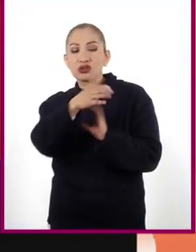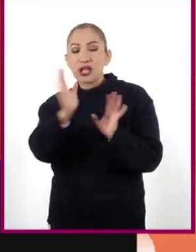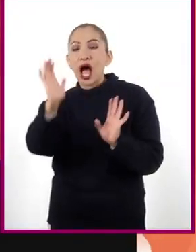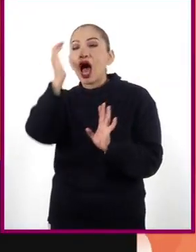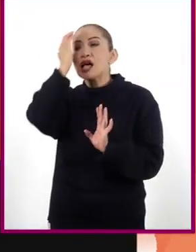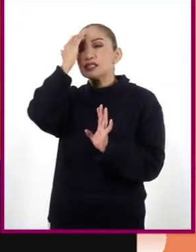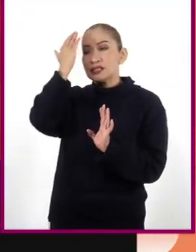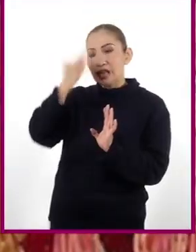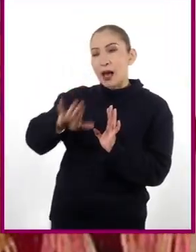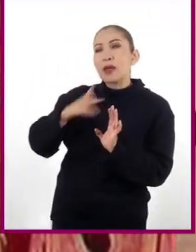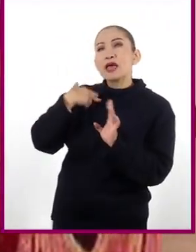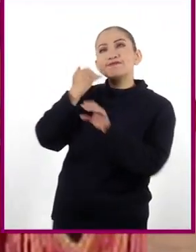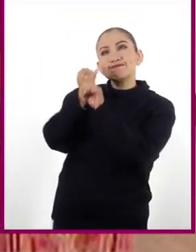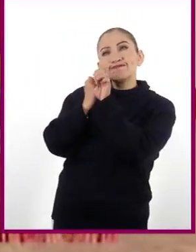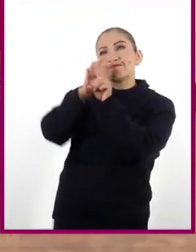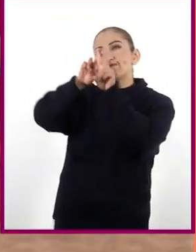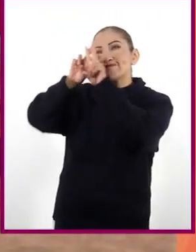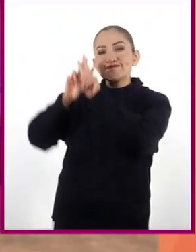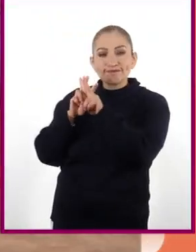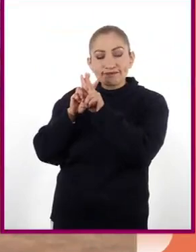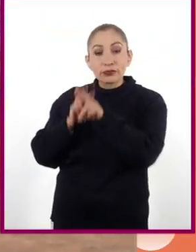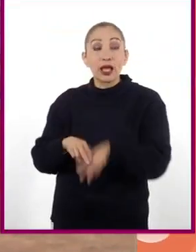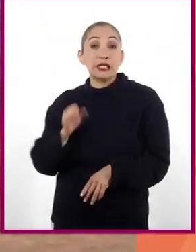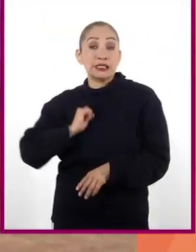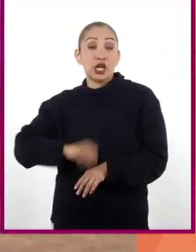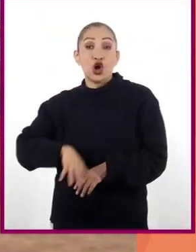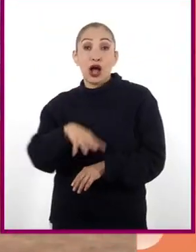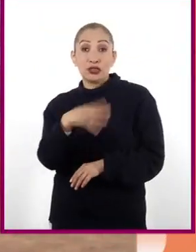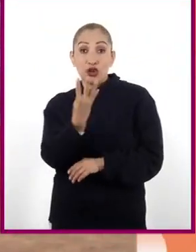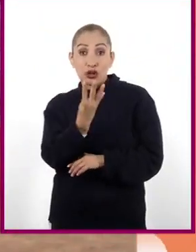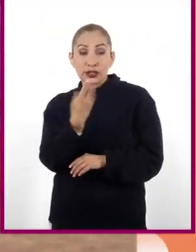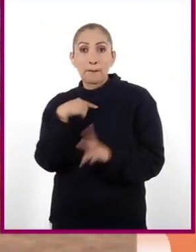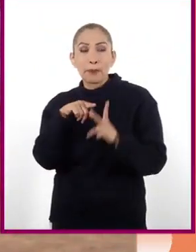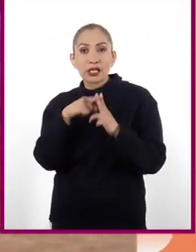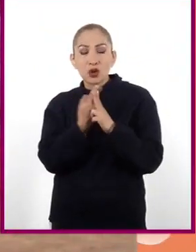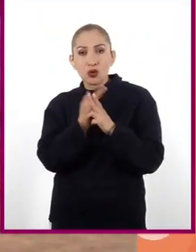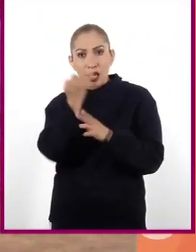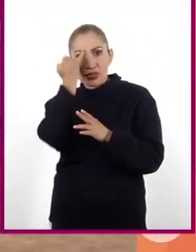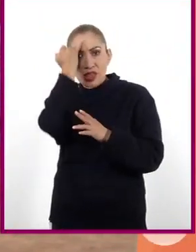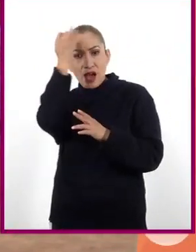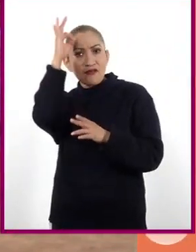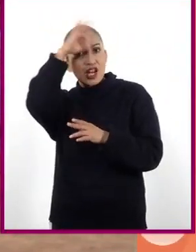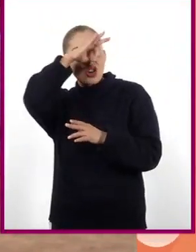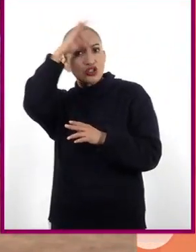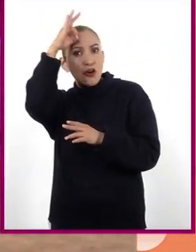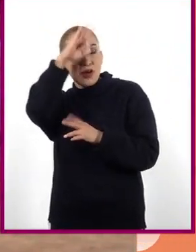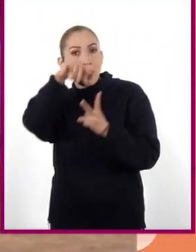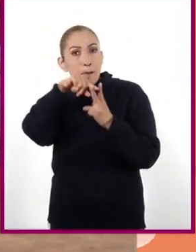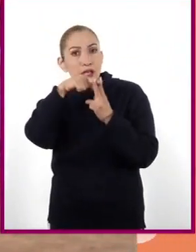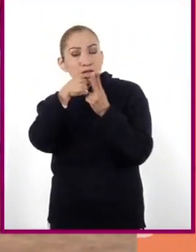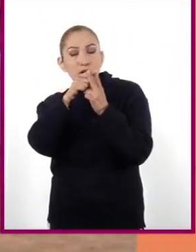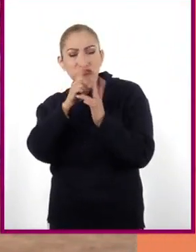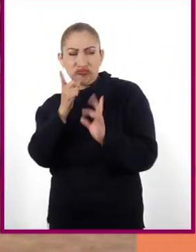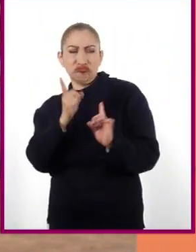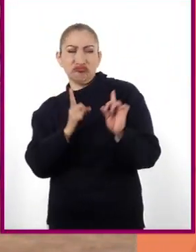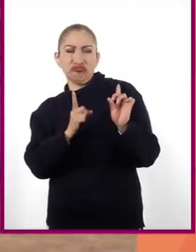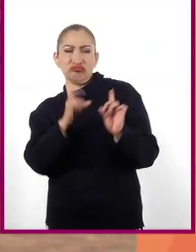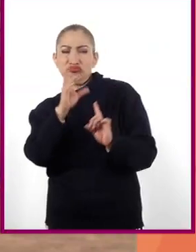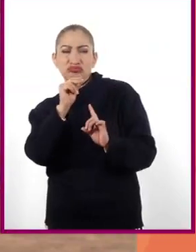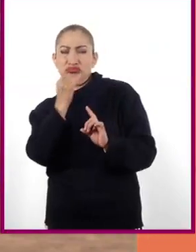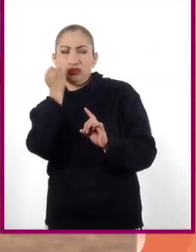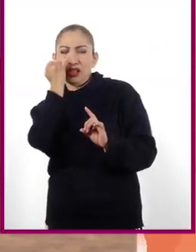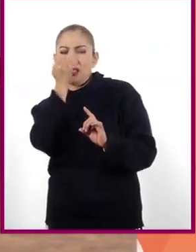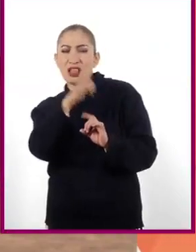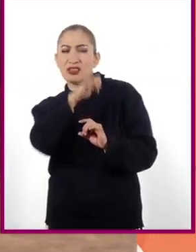tenían conocimientos de astronomía. En el siglo XIV surgió un pensamiento filosófico que empezó a cuestionar las